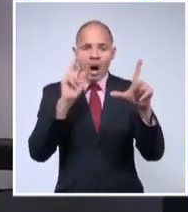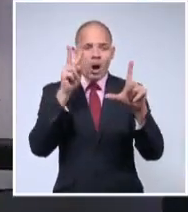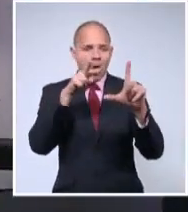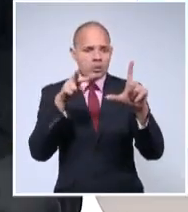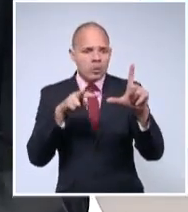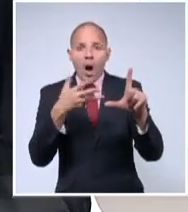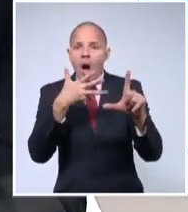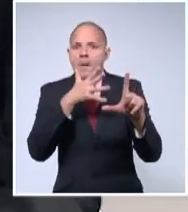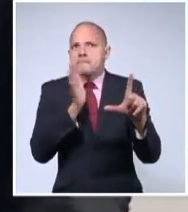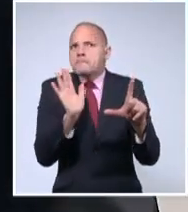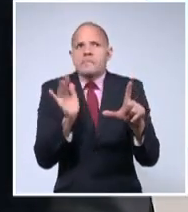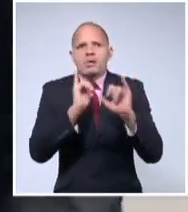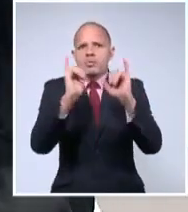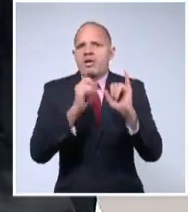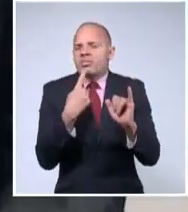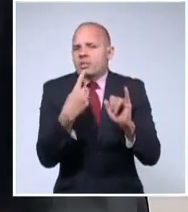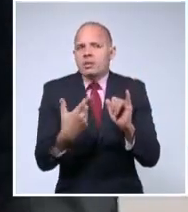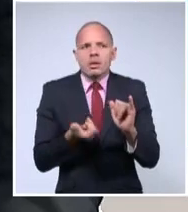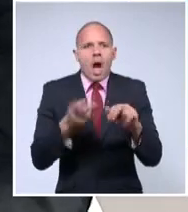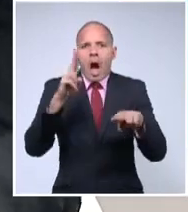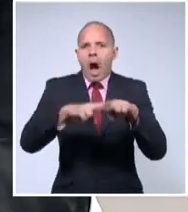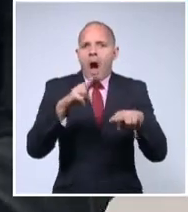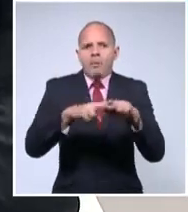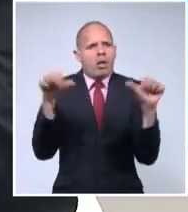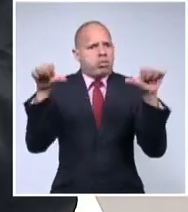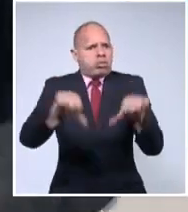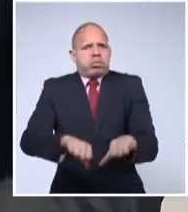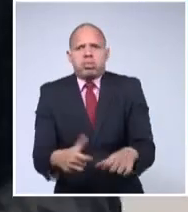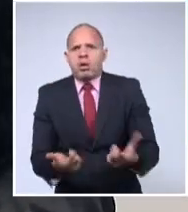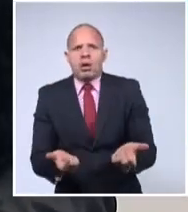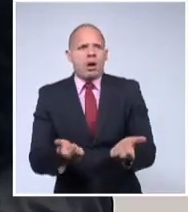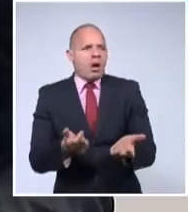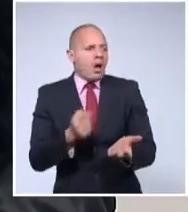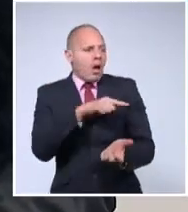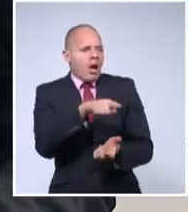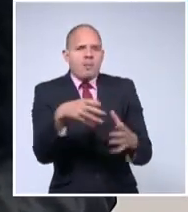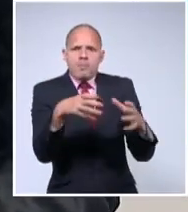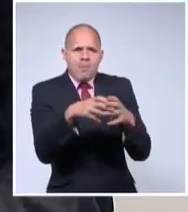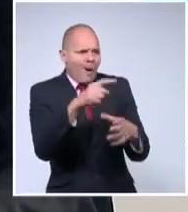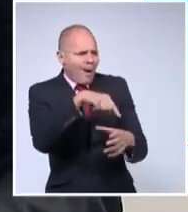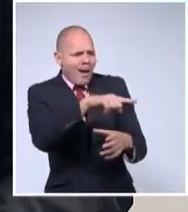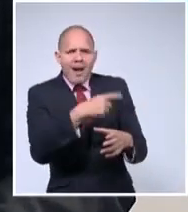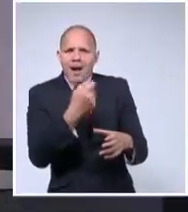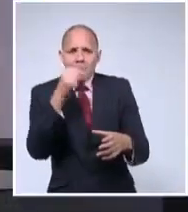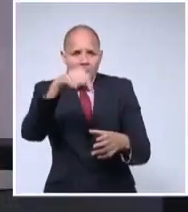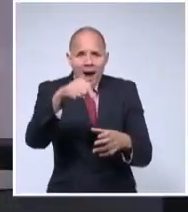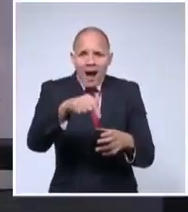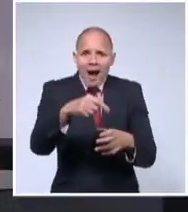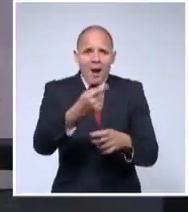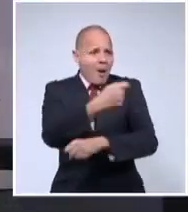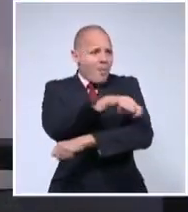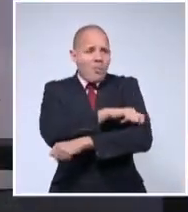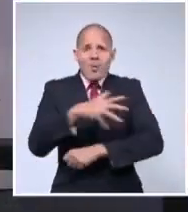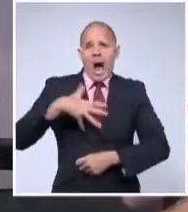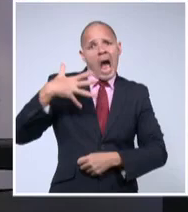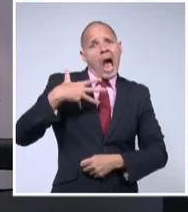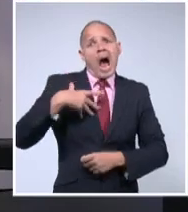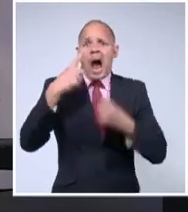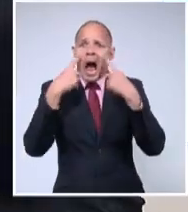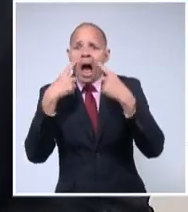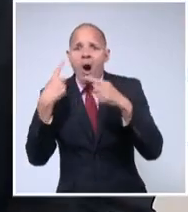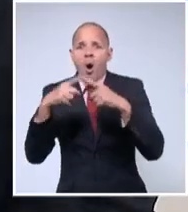estos funcionarios tienen que venir a intervenir, a provocar con su ayuda una situación de estabilidad, lo cual es una realidad paralela a